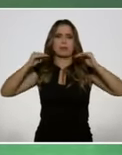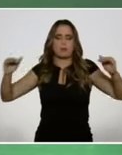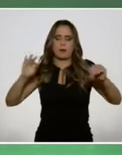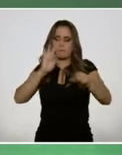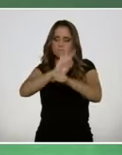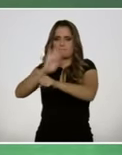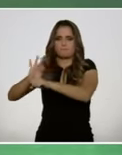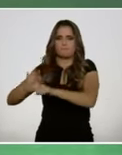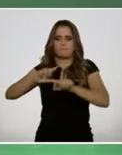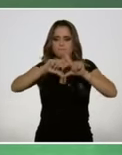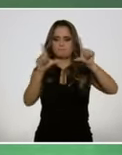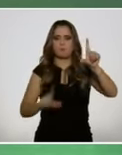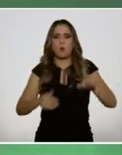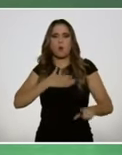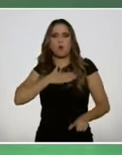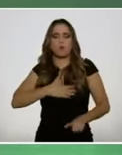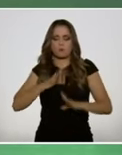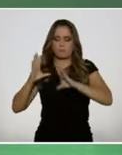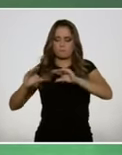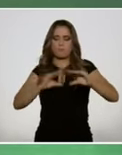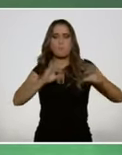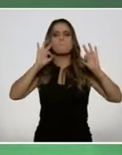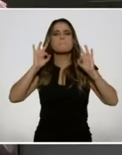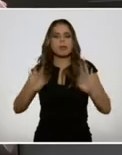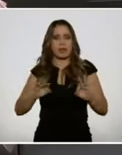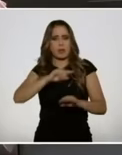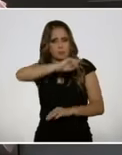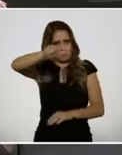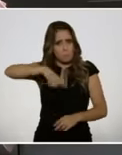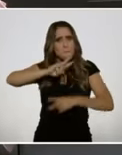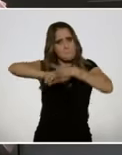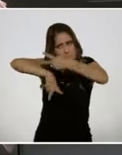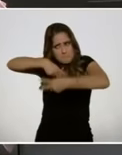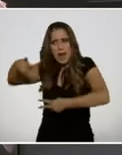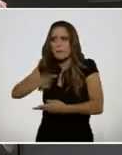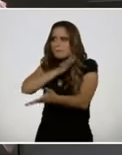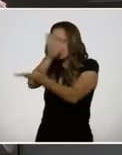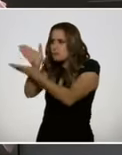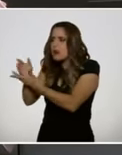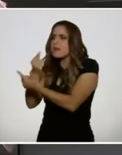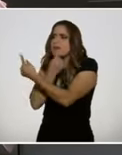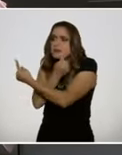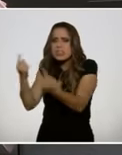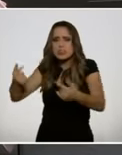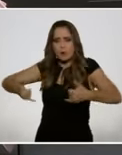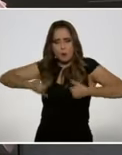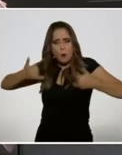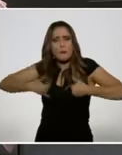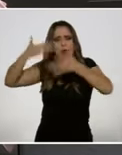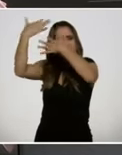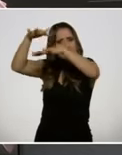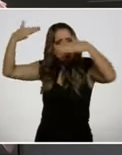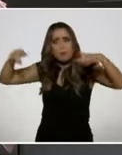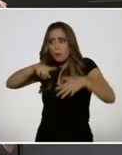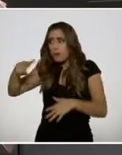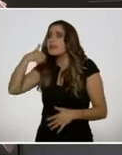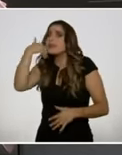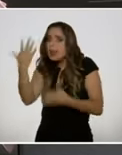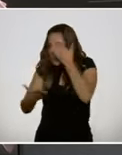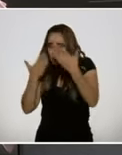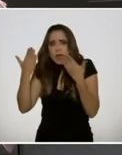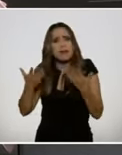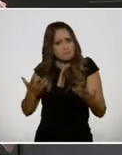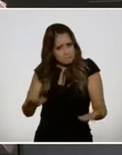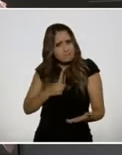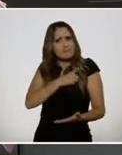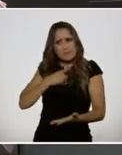hacia el bienestar, la paz y la justicia. Vamos con cada niña, con cada niño, adolescente, joven y adulto que necesite y quiera estudiar.